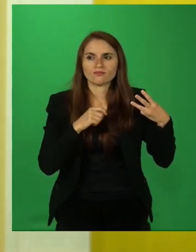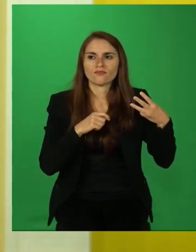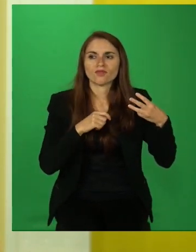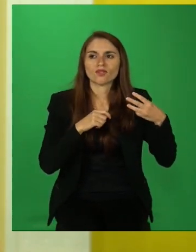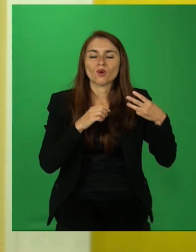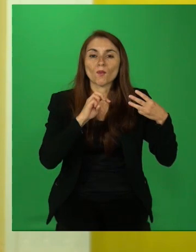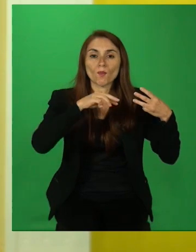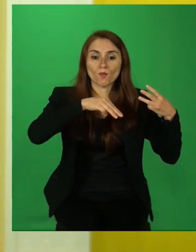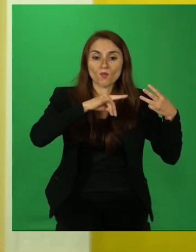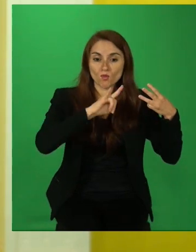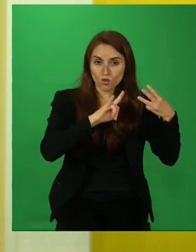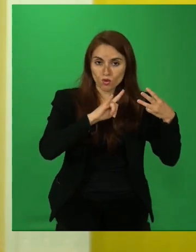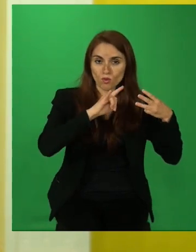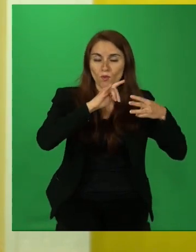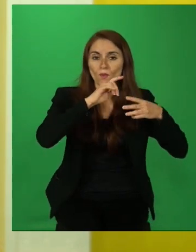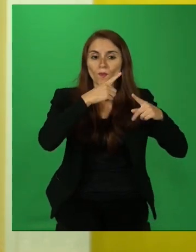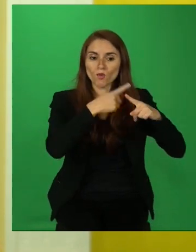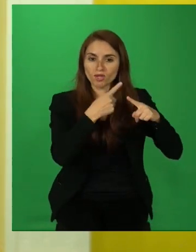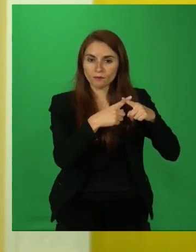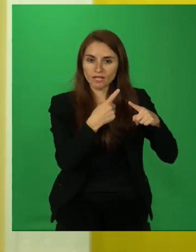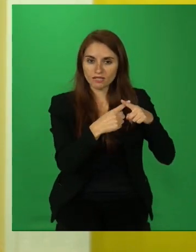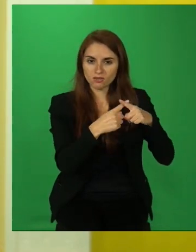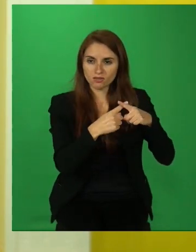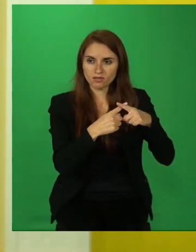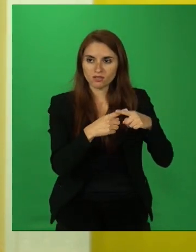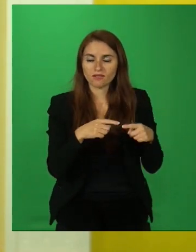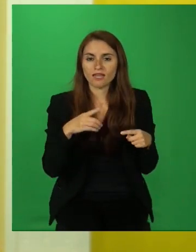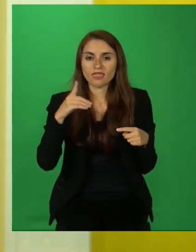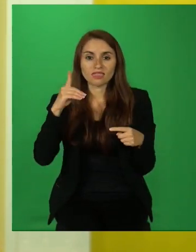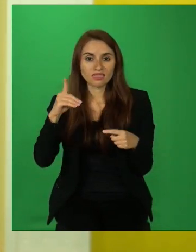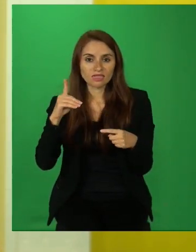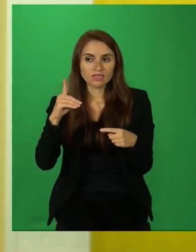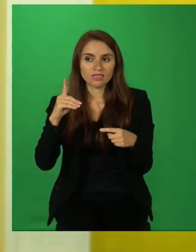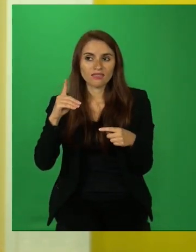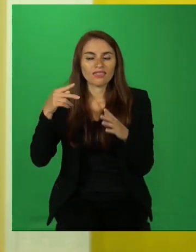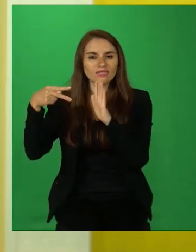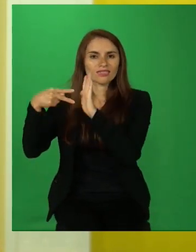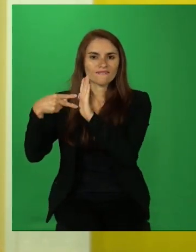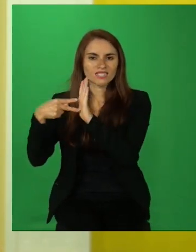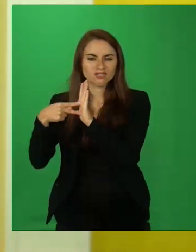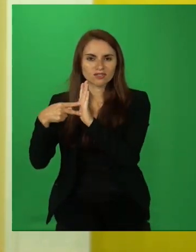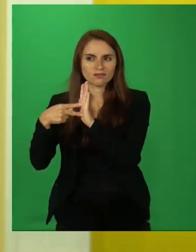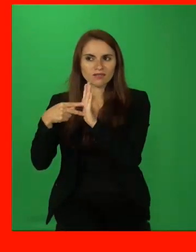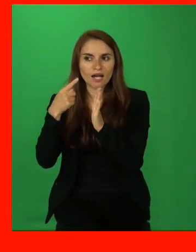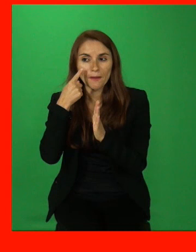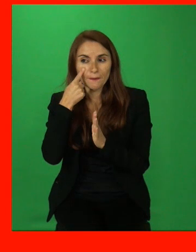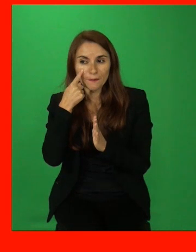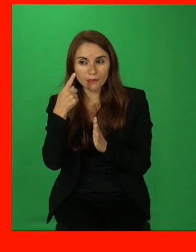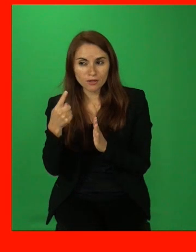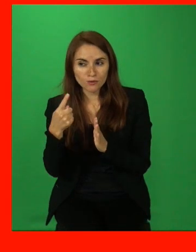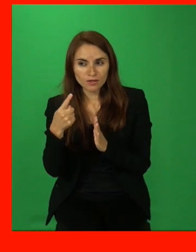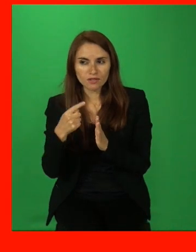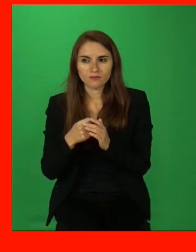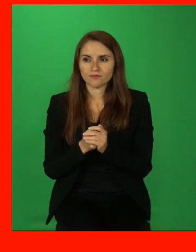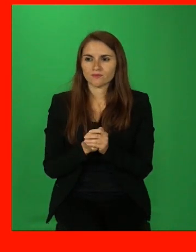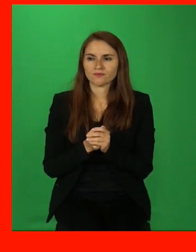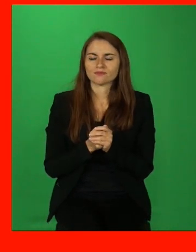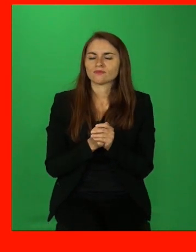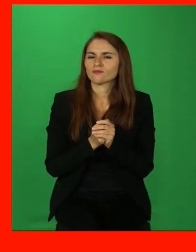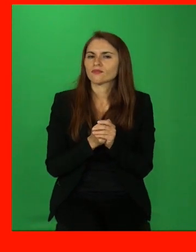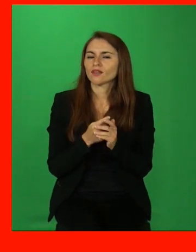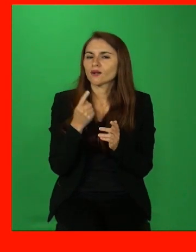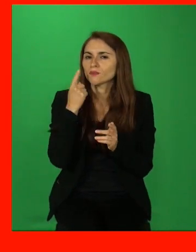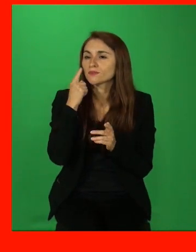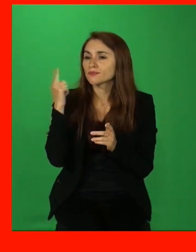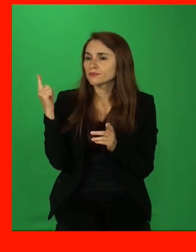a modo de multiplicaciones ilave de divisiones pero mira ojo pon atención es lo